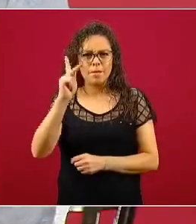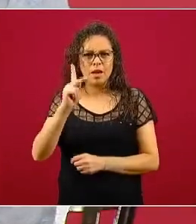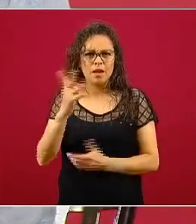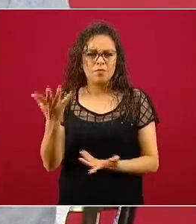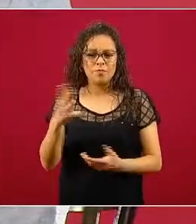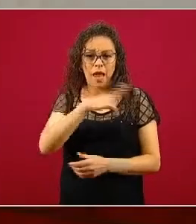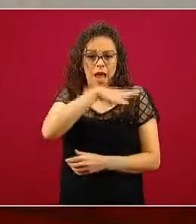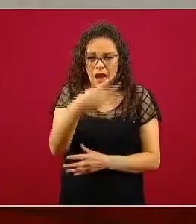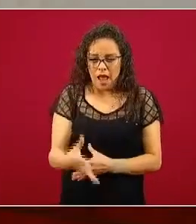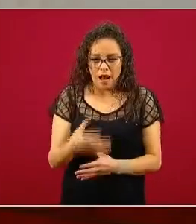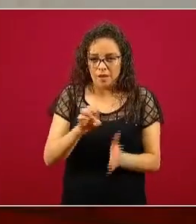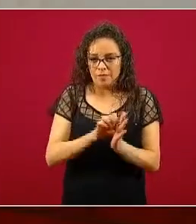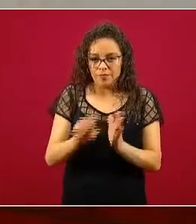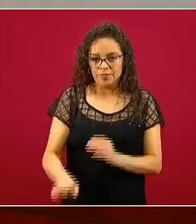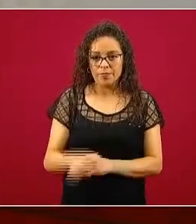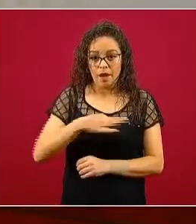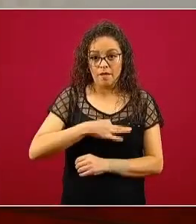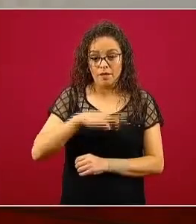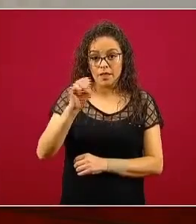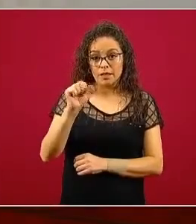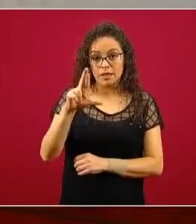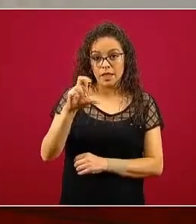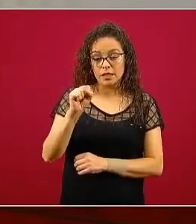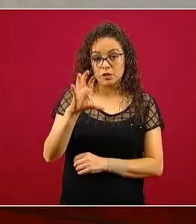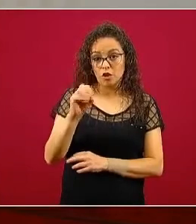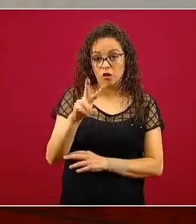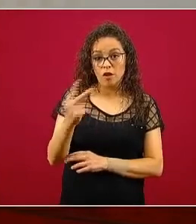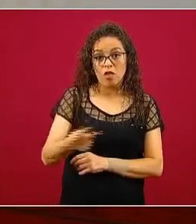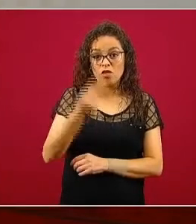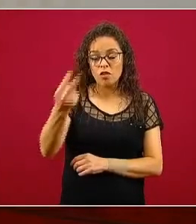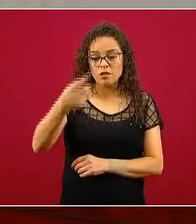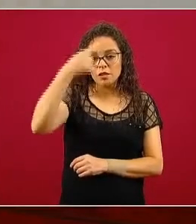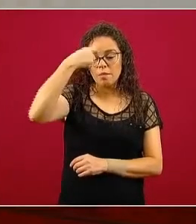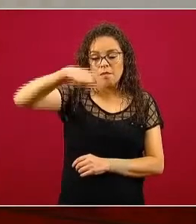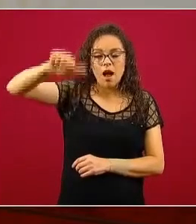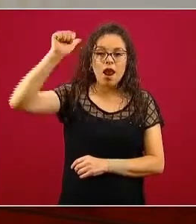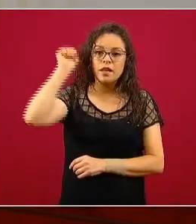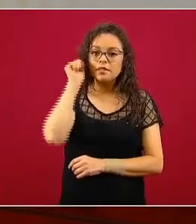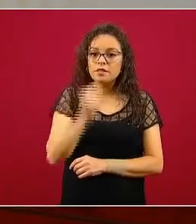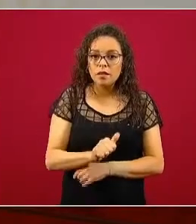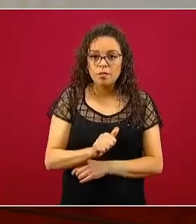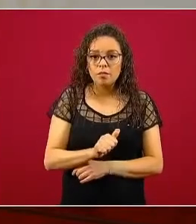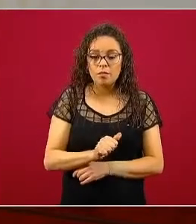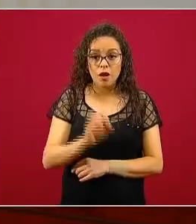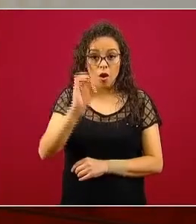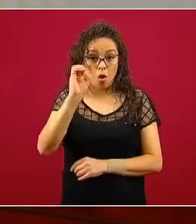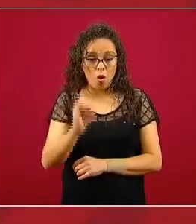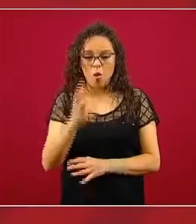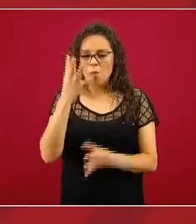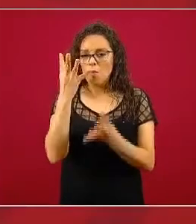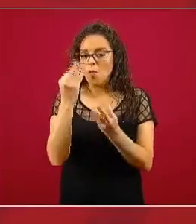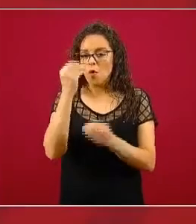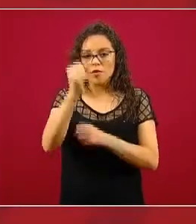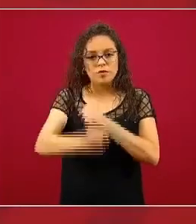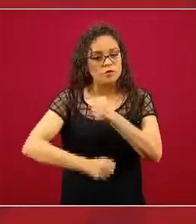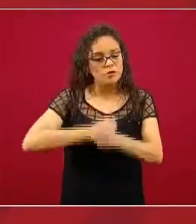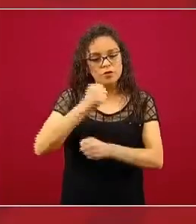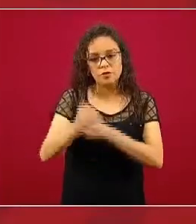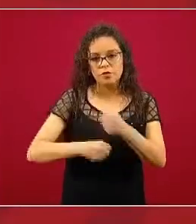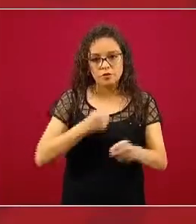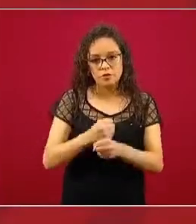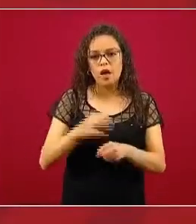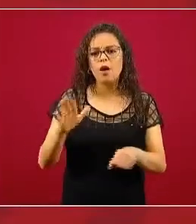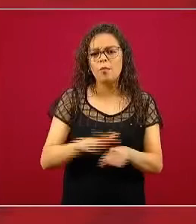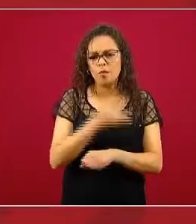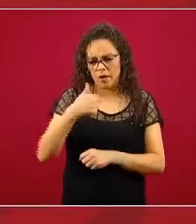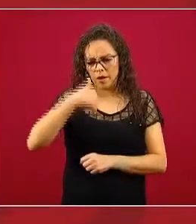virus SARS-CoV-2 se quedará para siempre, si no para siempre, por muchos, muchos años. Y lo sabemos porque otros coronavirus